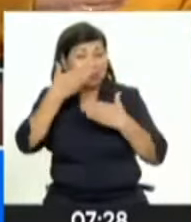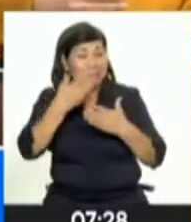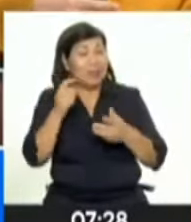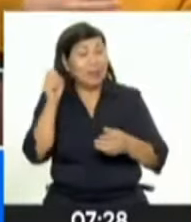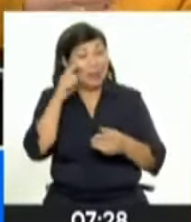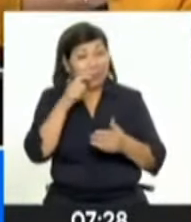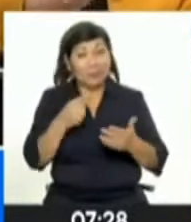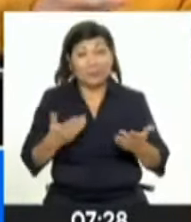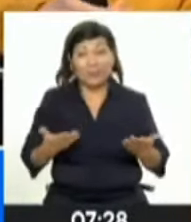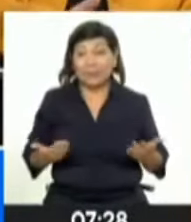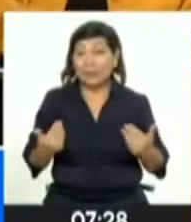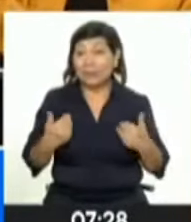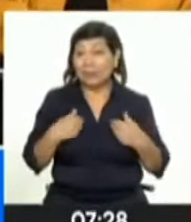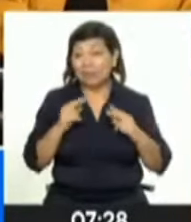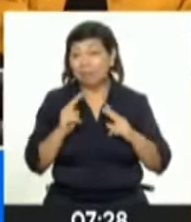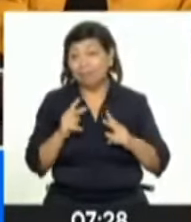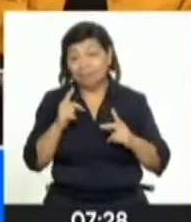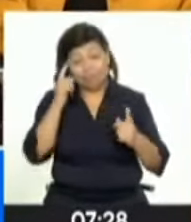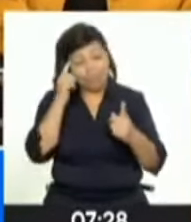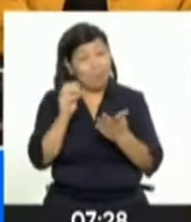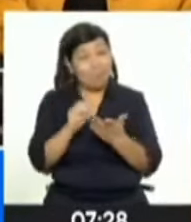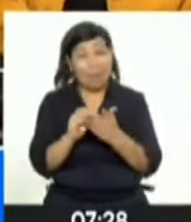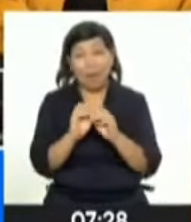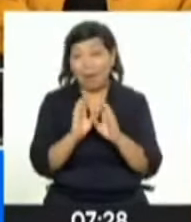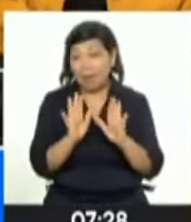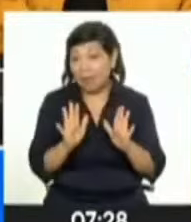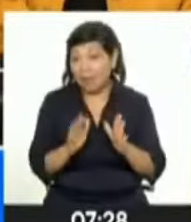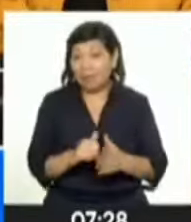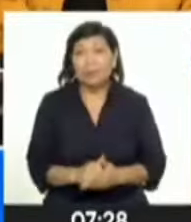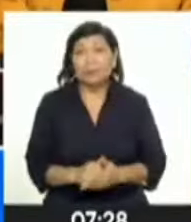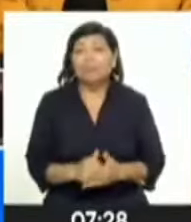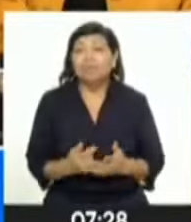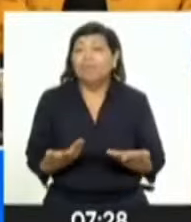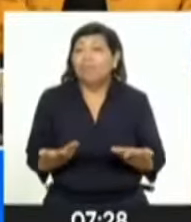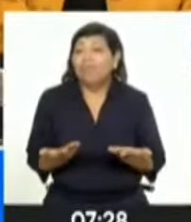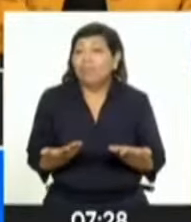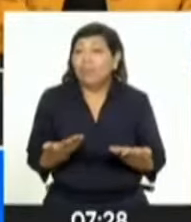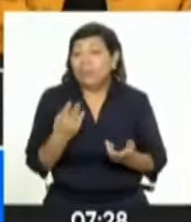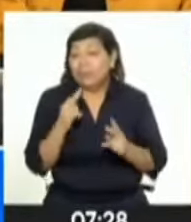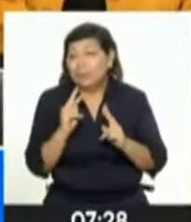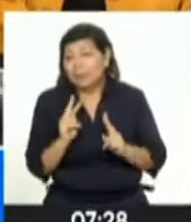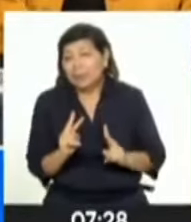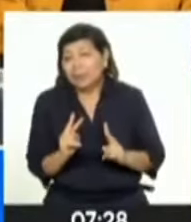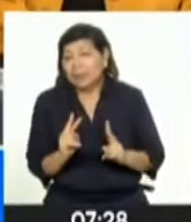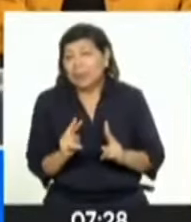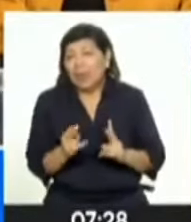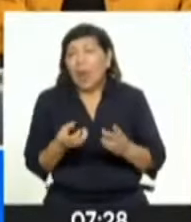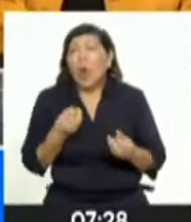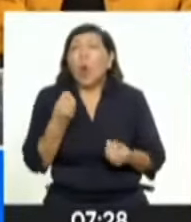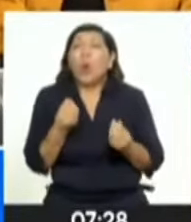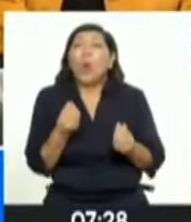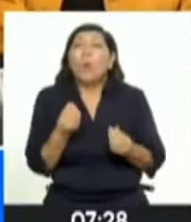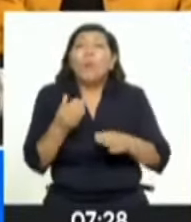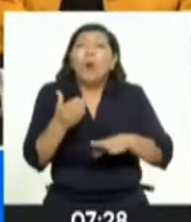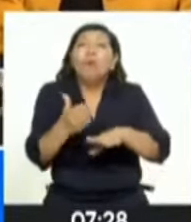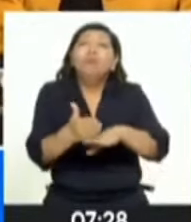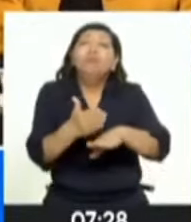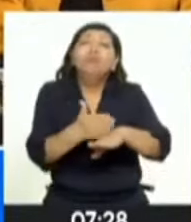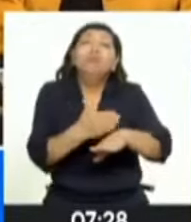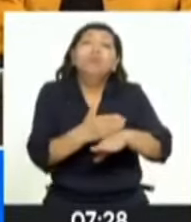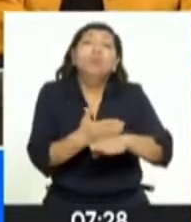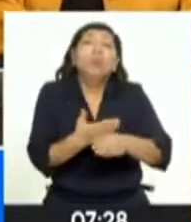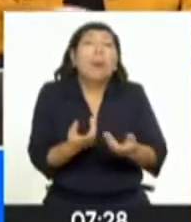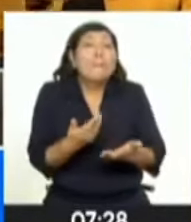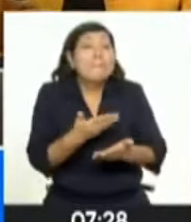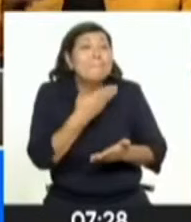muy difícil tener una mirada objetiva. También estábamos viendo dentro del ministerio cómo lo vamos a desarrollar y creemos que